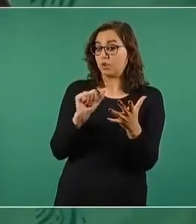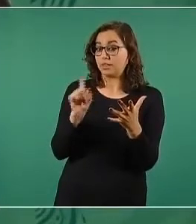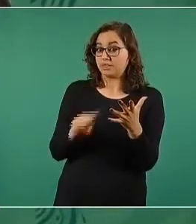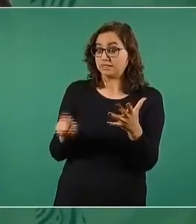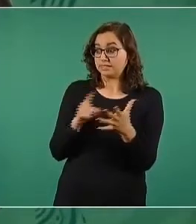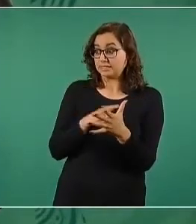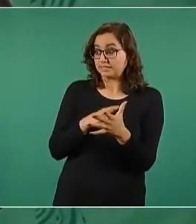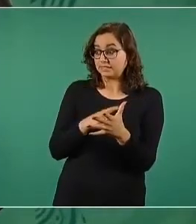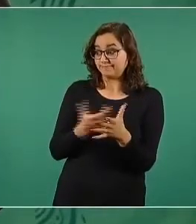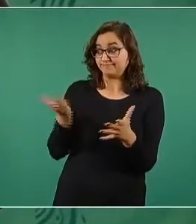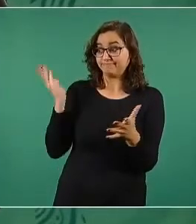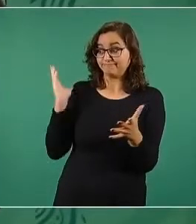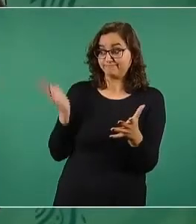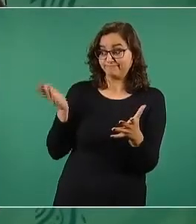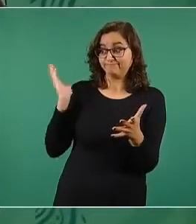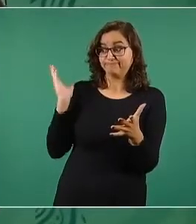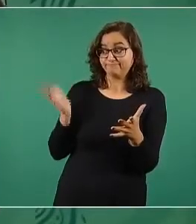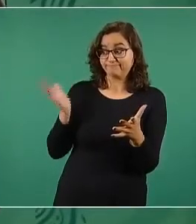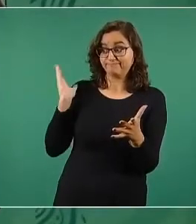sas.